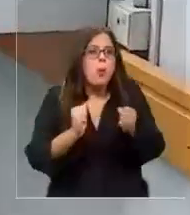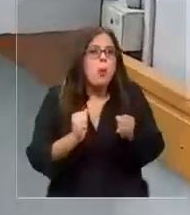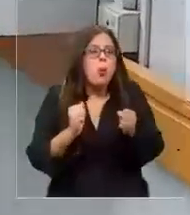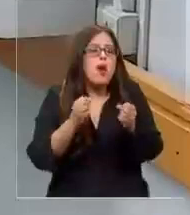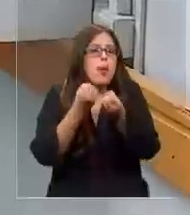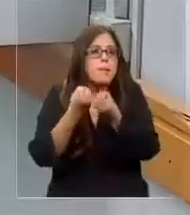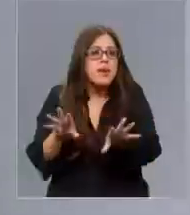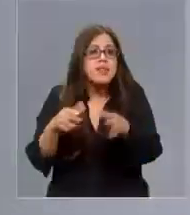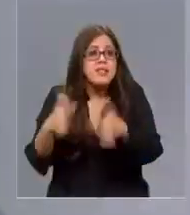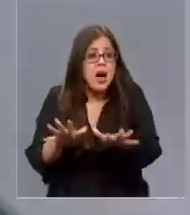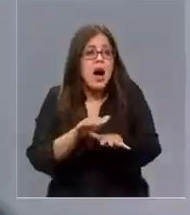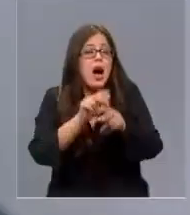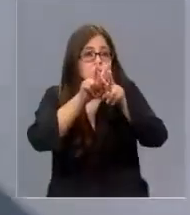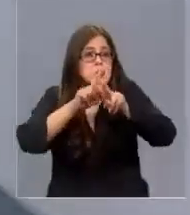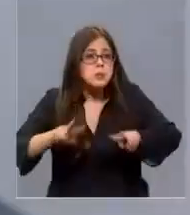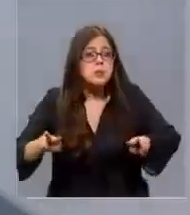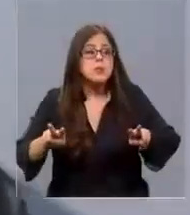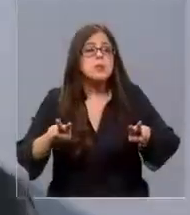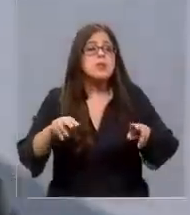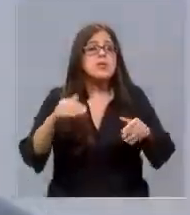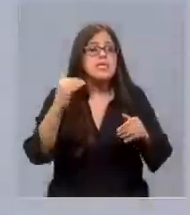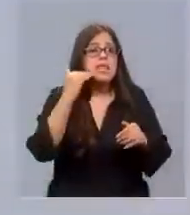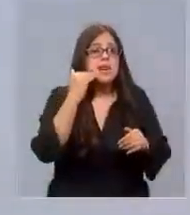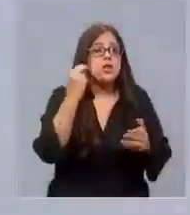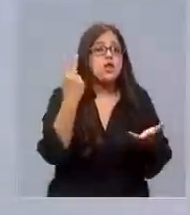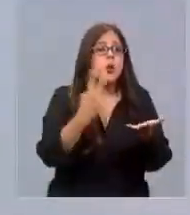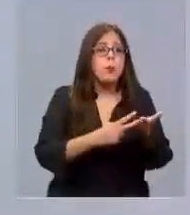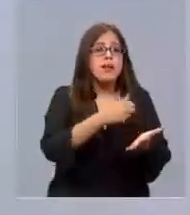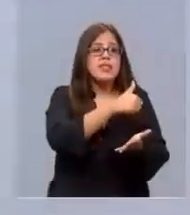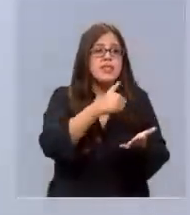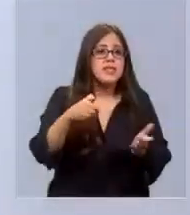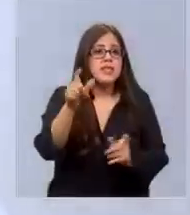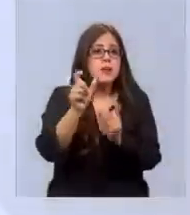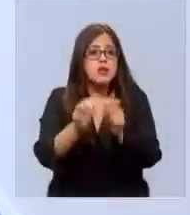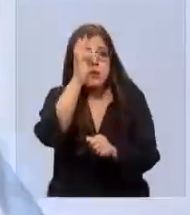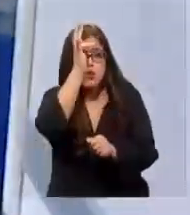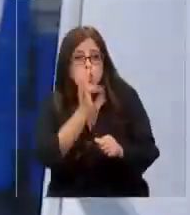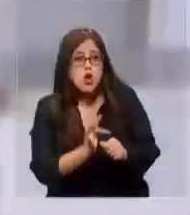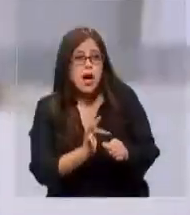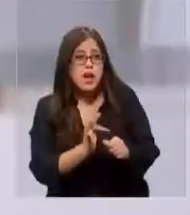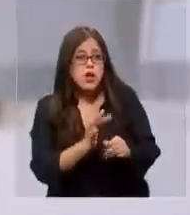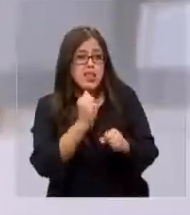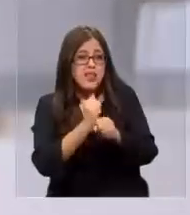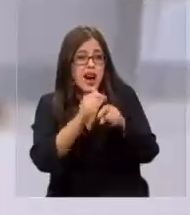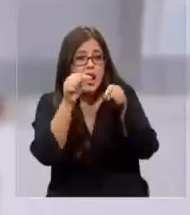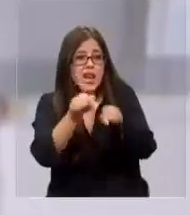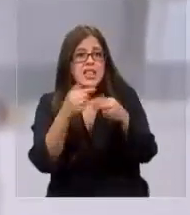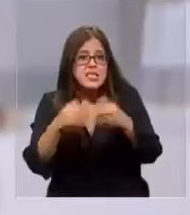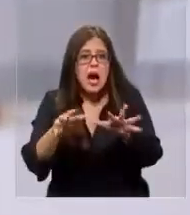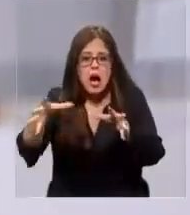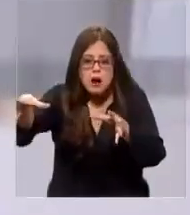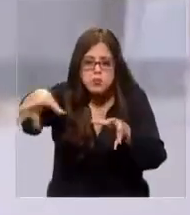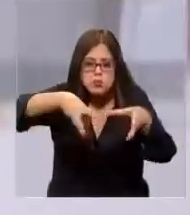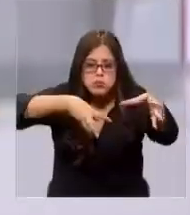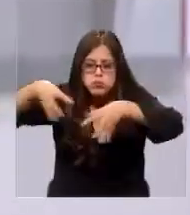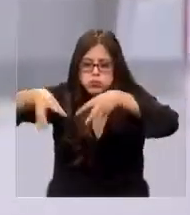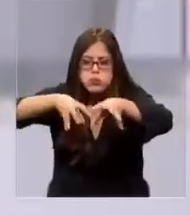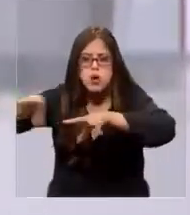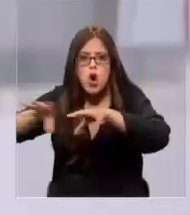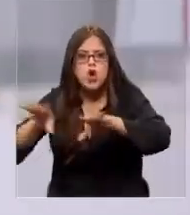más tranquilos, los cerca de 2.600 funcionarios que trabajan en el recinto reúnen las cosas que quedaron tras el